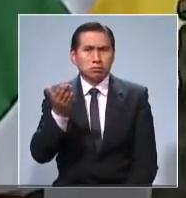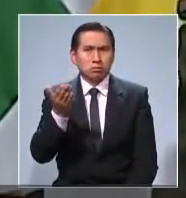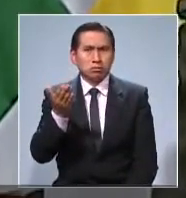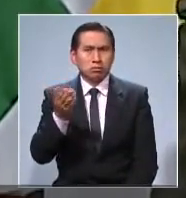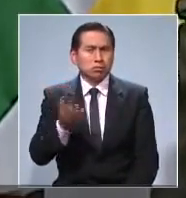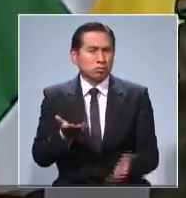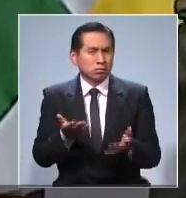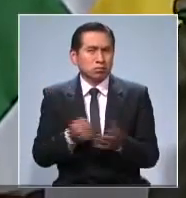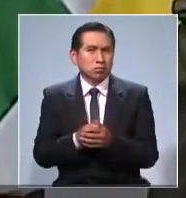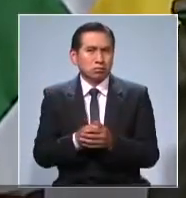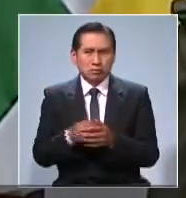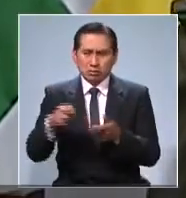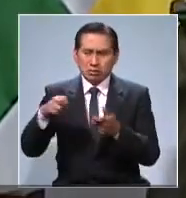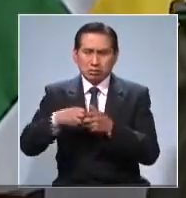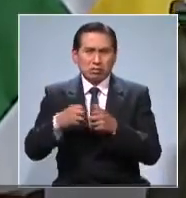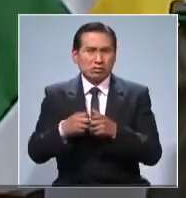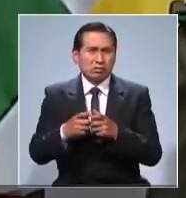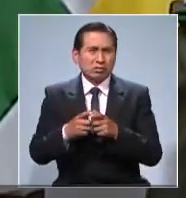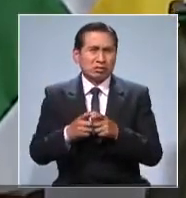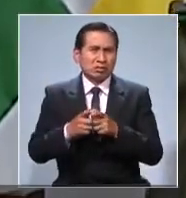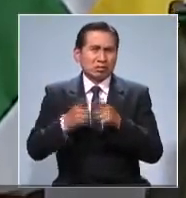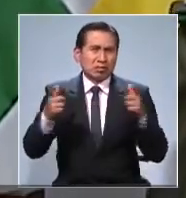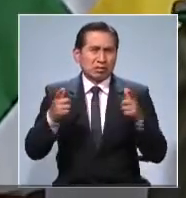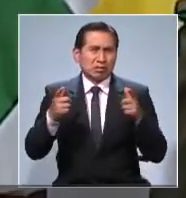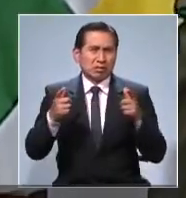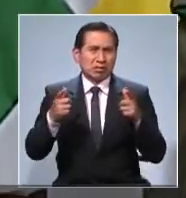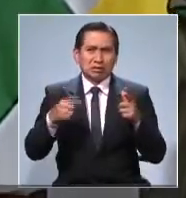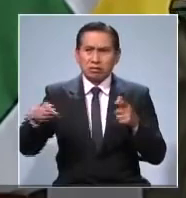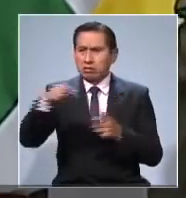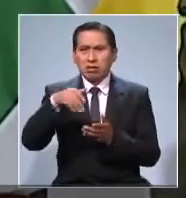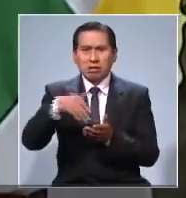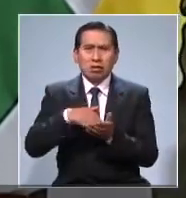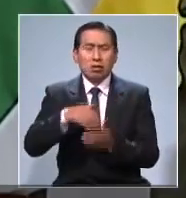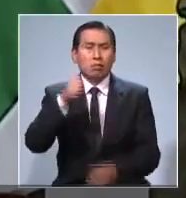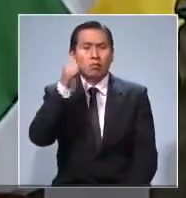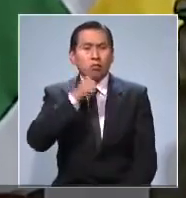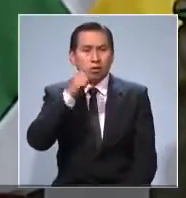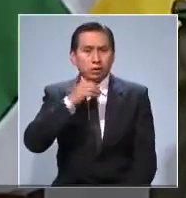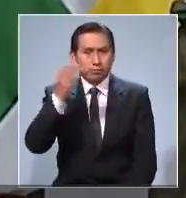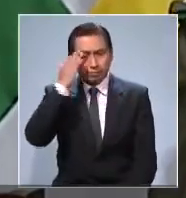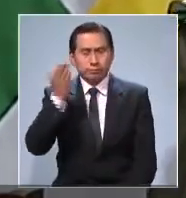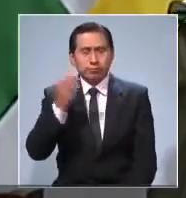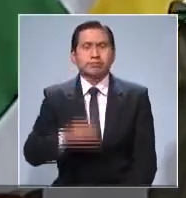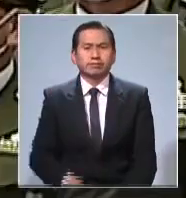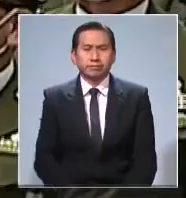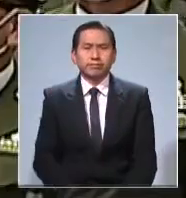que el delito más grave y la población más vulnerable es la mujer.